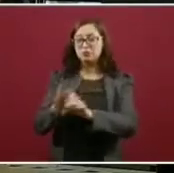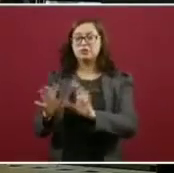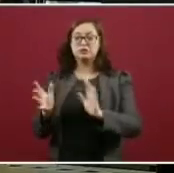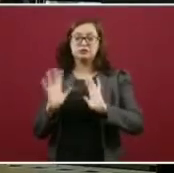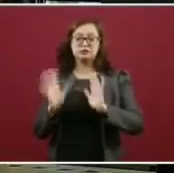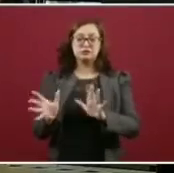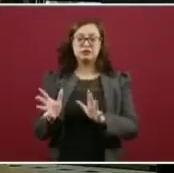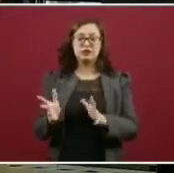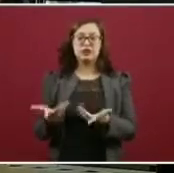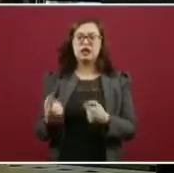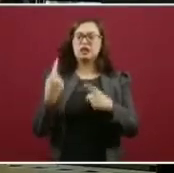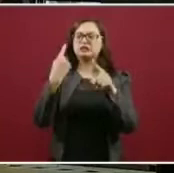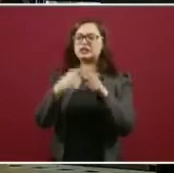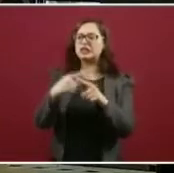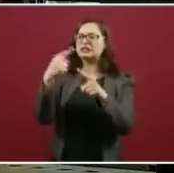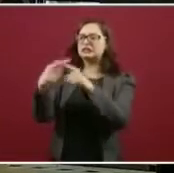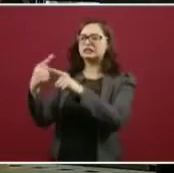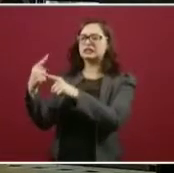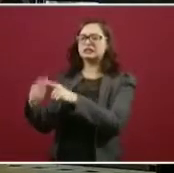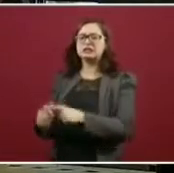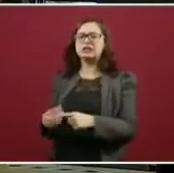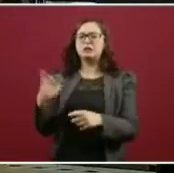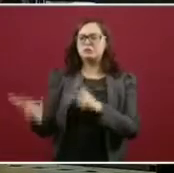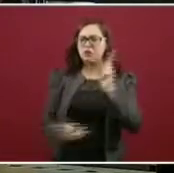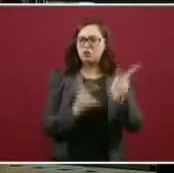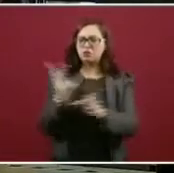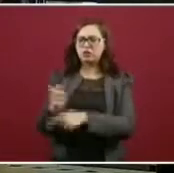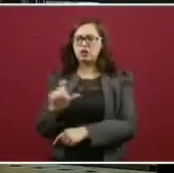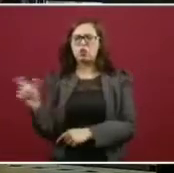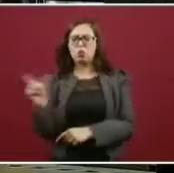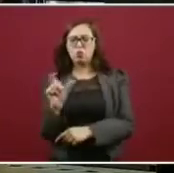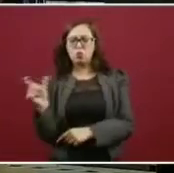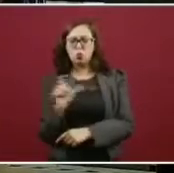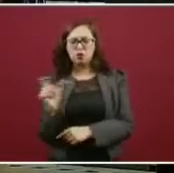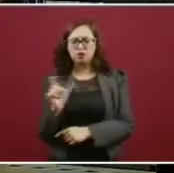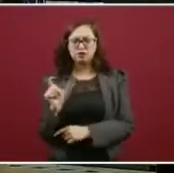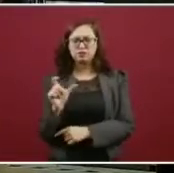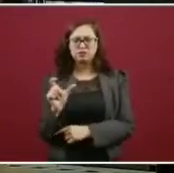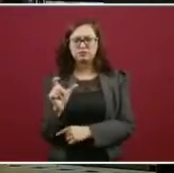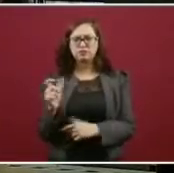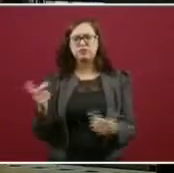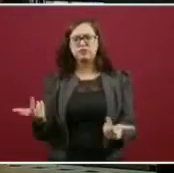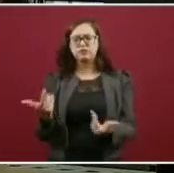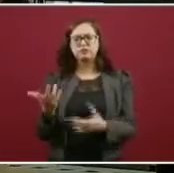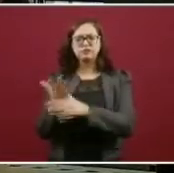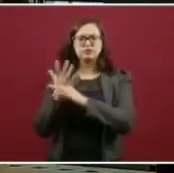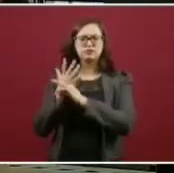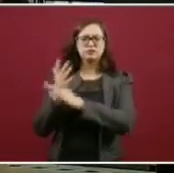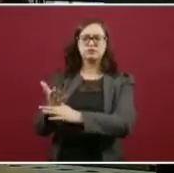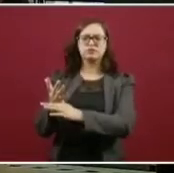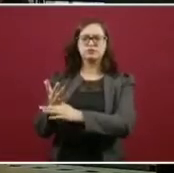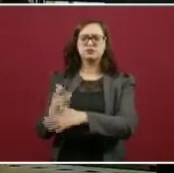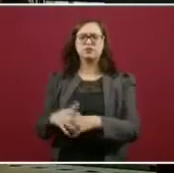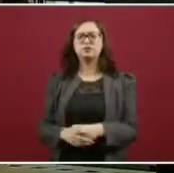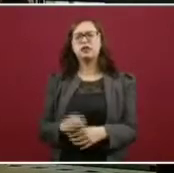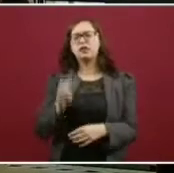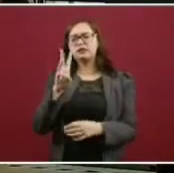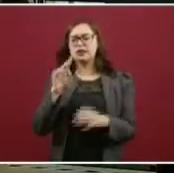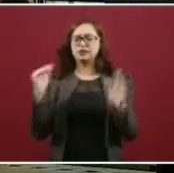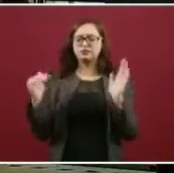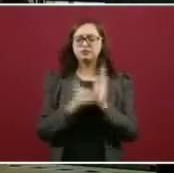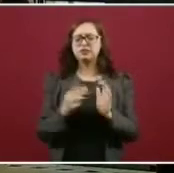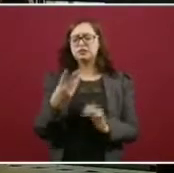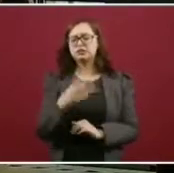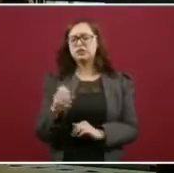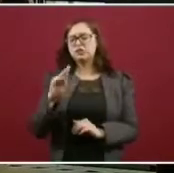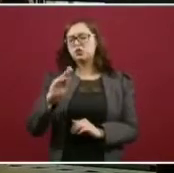datos de a quiénes se les había consultado y cuándo fue esta consulta. Y lo que nos indicaban es que había